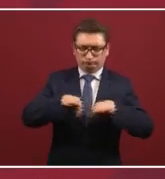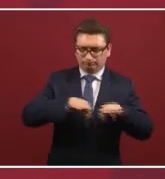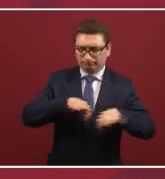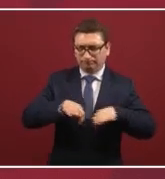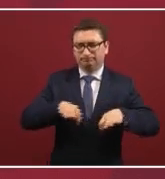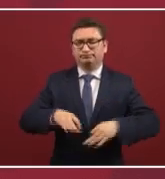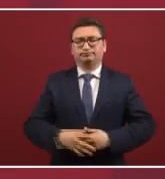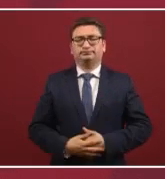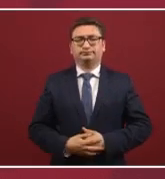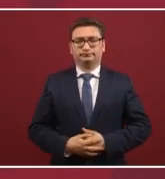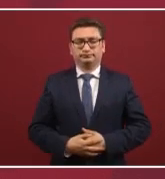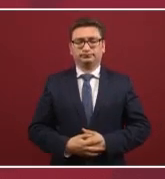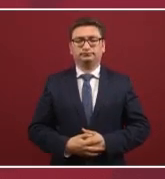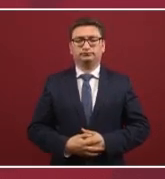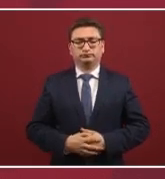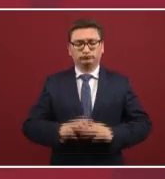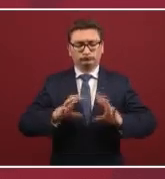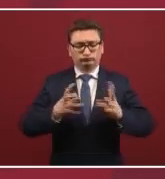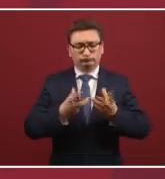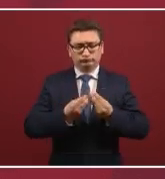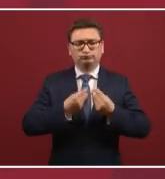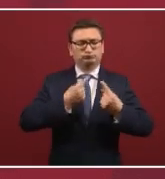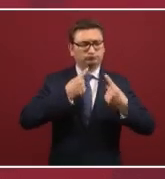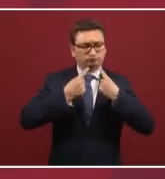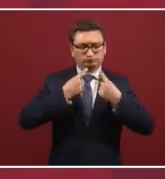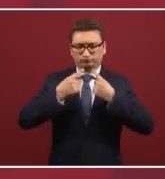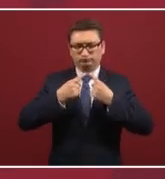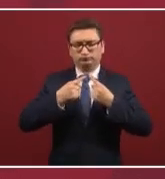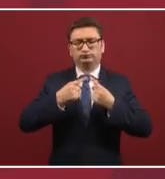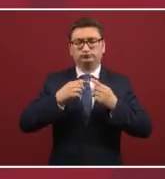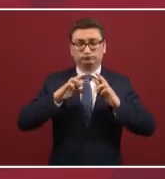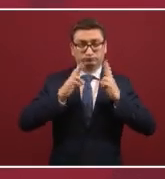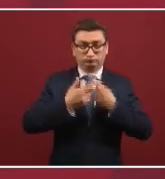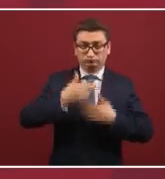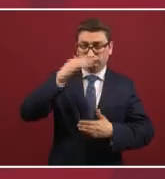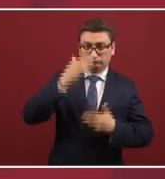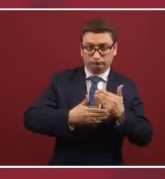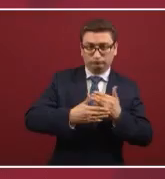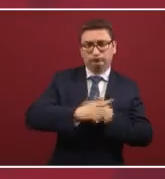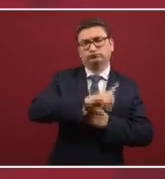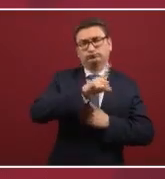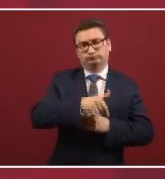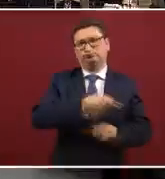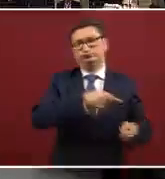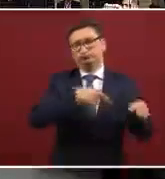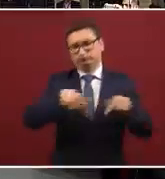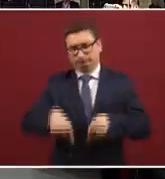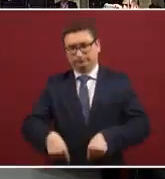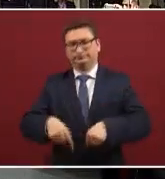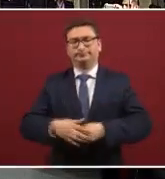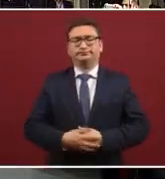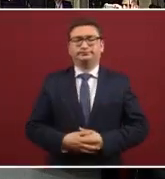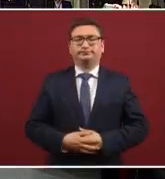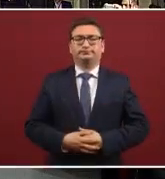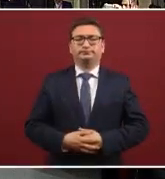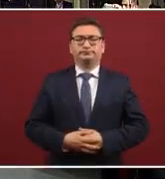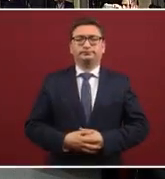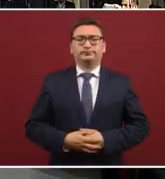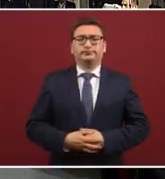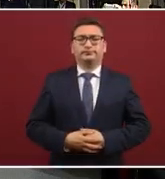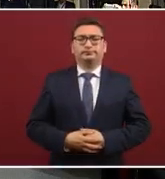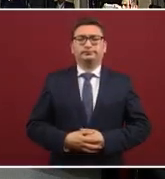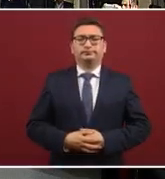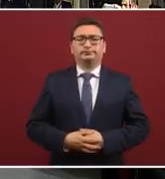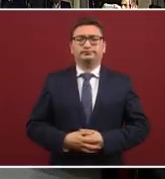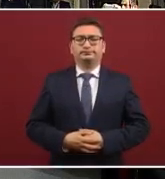Terminando esa reunión, pues estamos aquí con ustedes. El día de hoy vamos